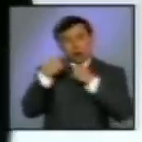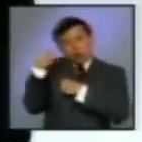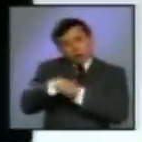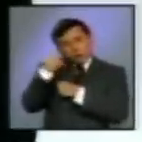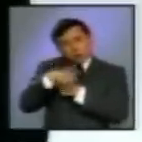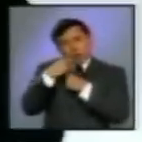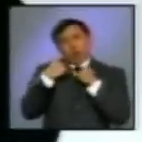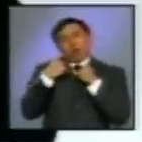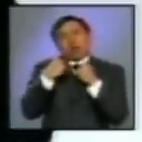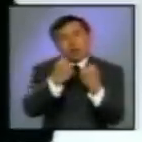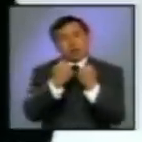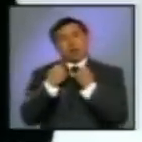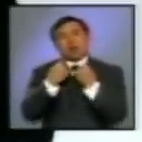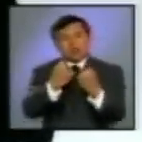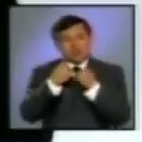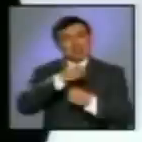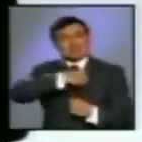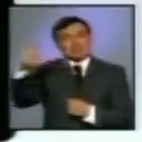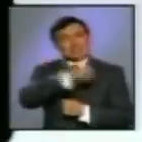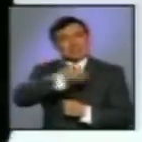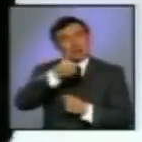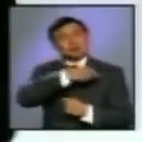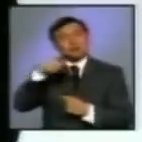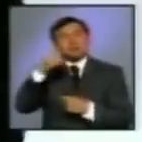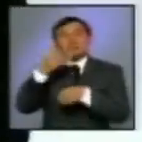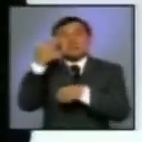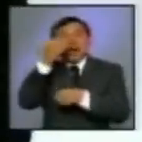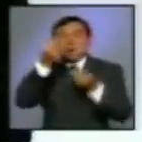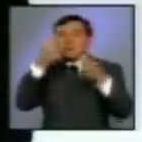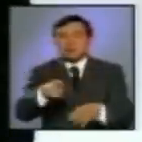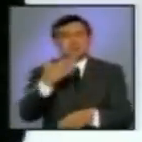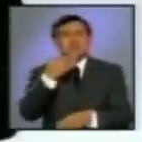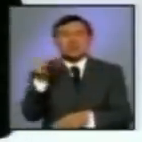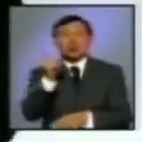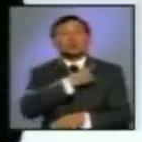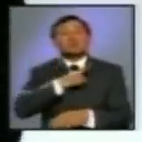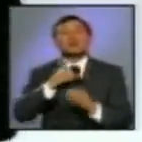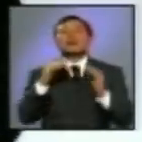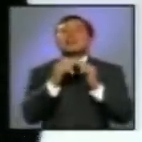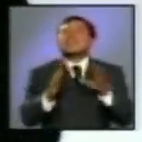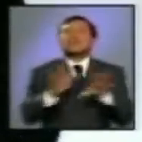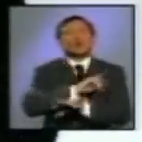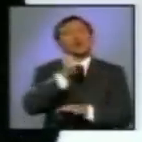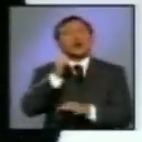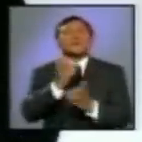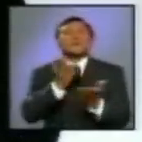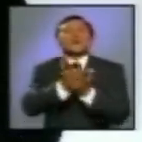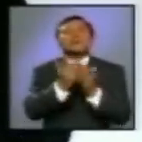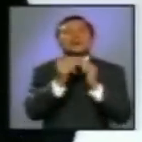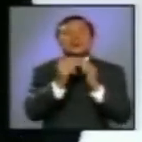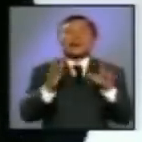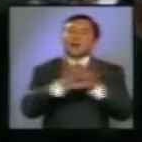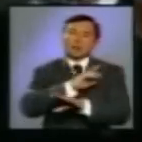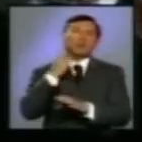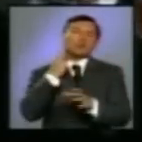o educarte. Es fundamental cambiar esta política de vivienda y tener en México, que es un país urbano, una sólida política de ciudades y